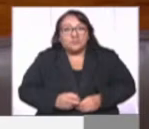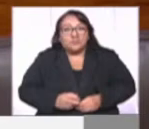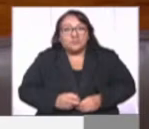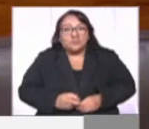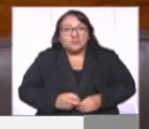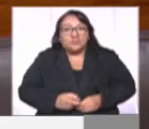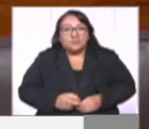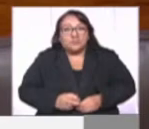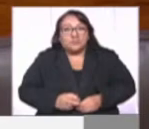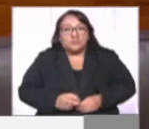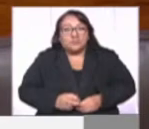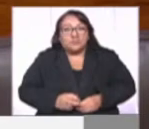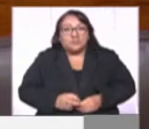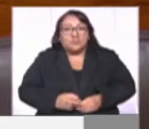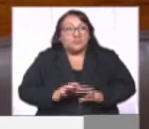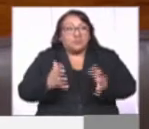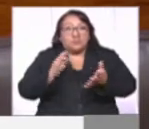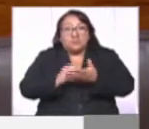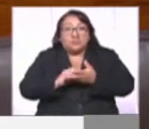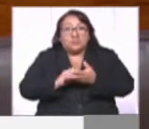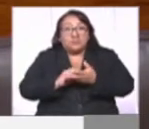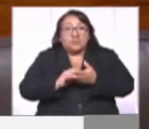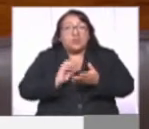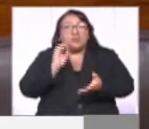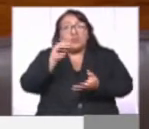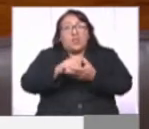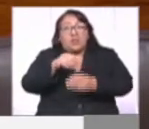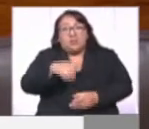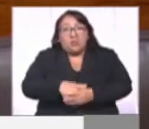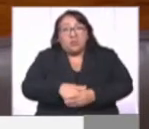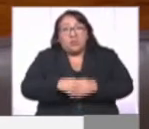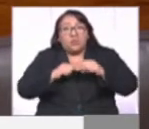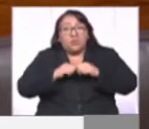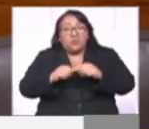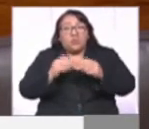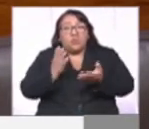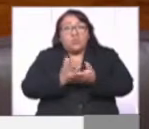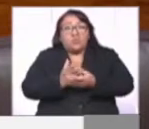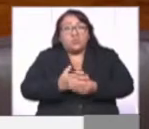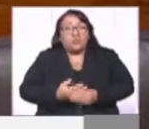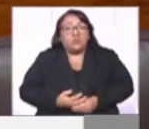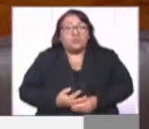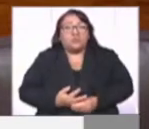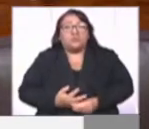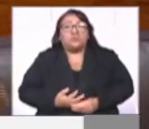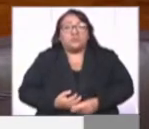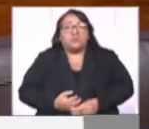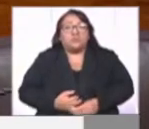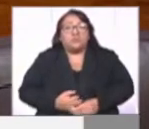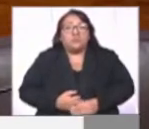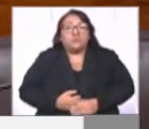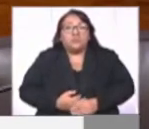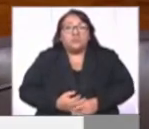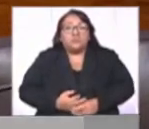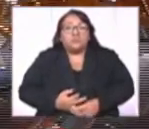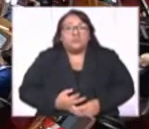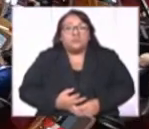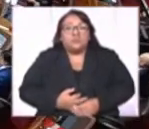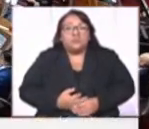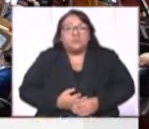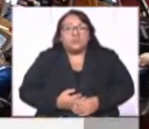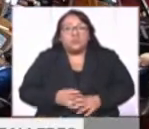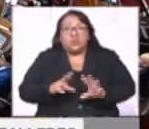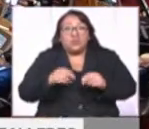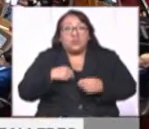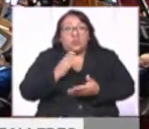nosotros, si no hay más oradores, ir al voto o continúe el cuarto intermedio, ¿no? Bien, entonces, ¿no acepta usted el